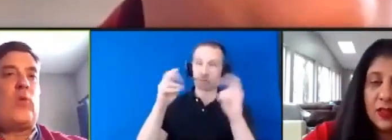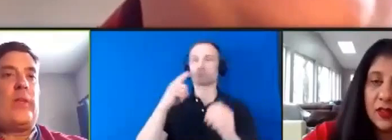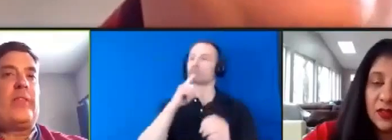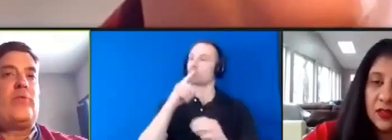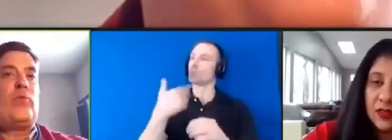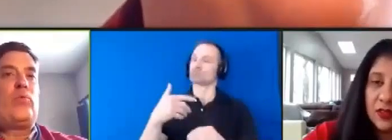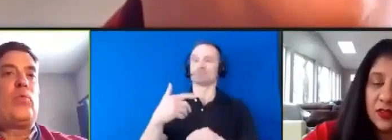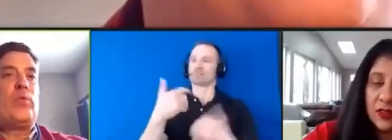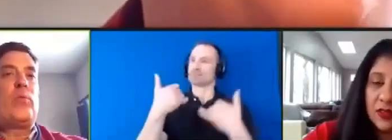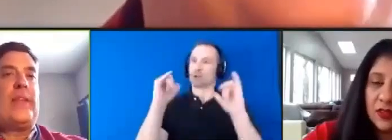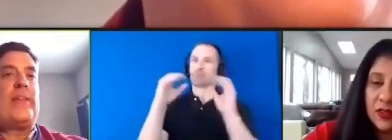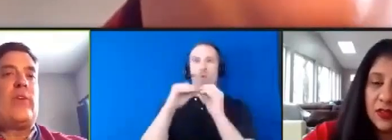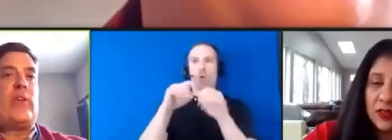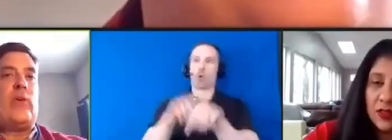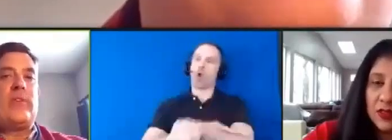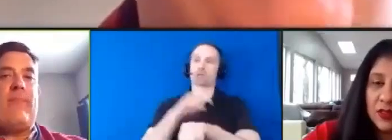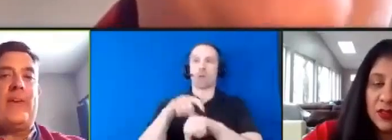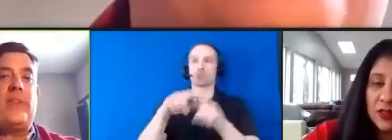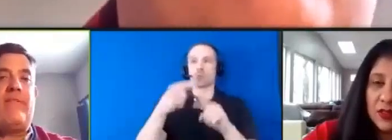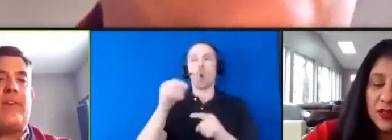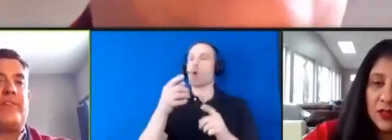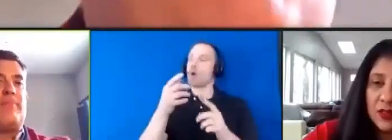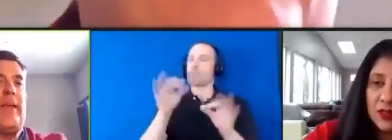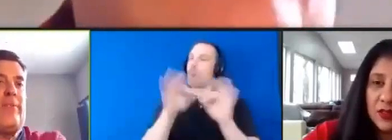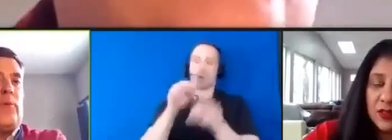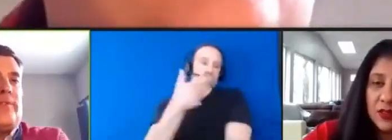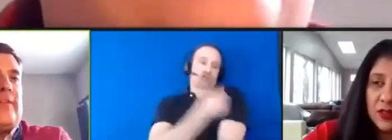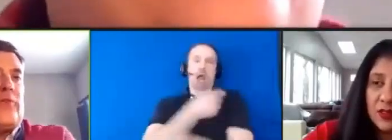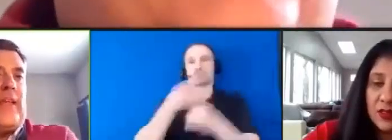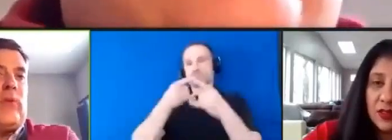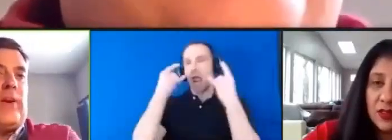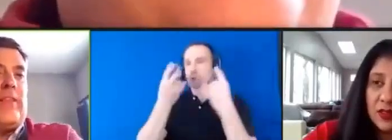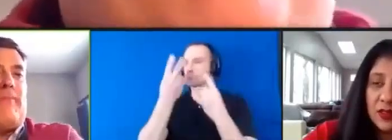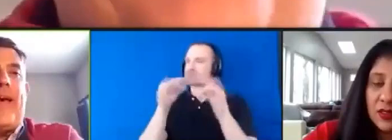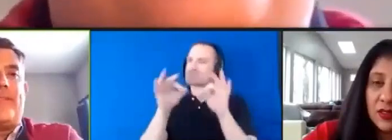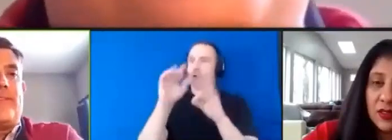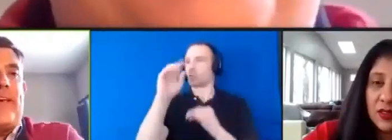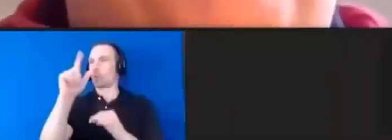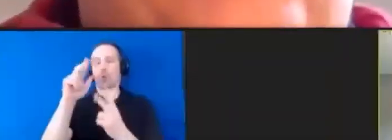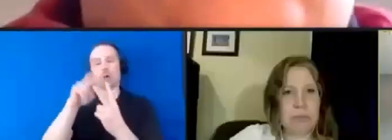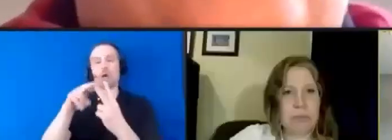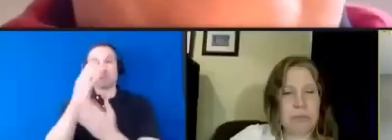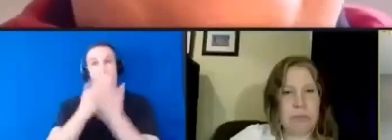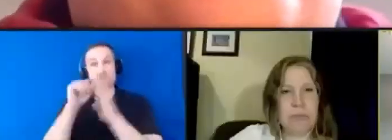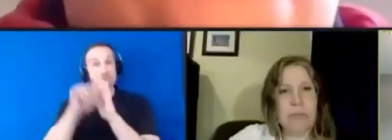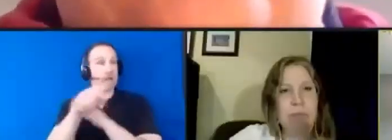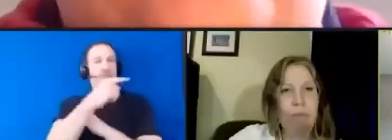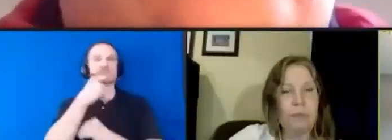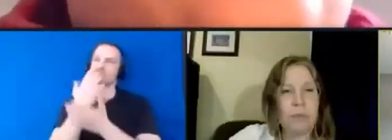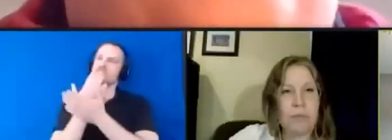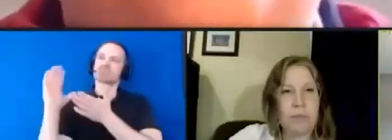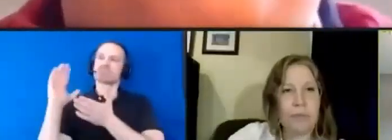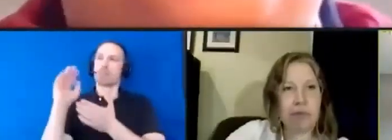se están poniendo las mesas separadas estos lugares puedo oír este va a tomar un tiempo para regresar